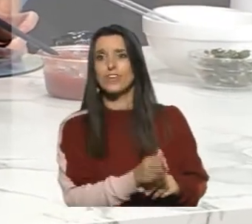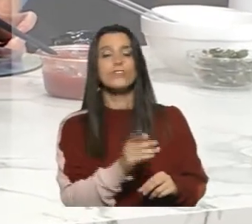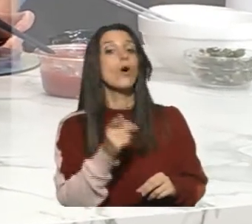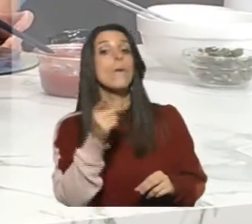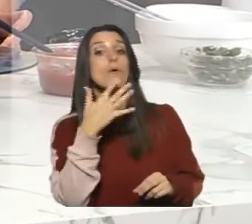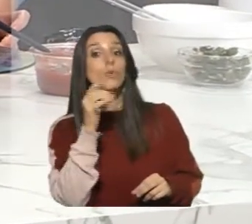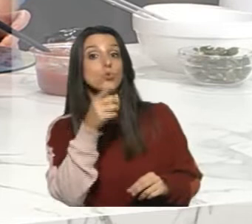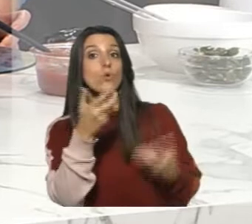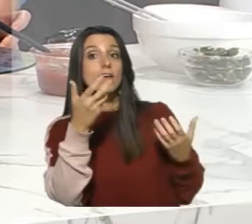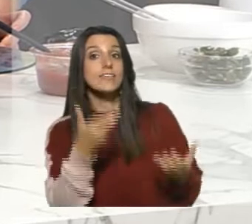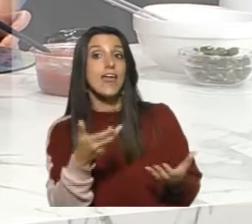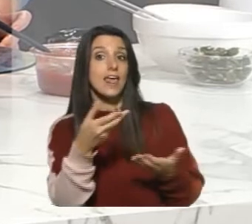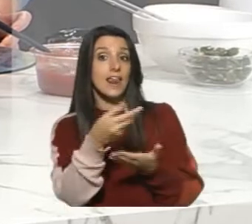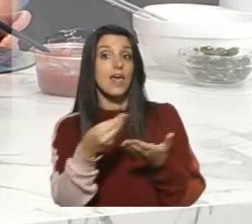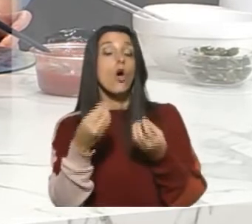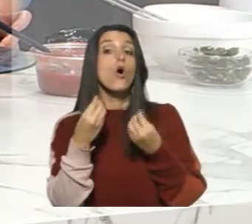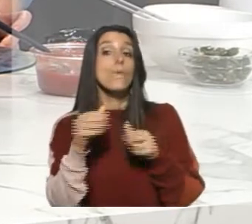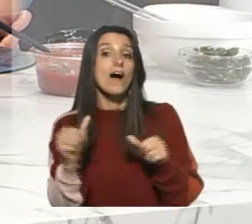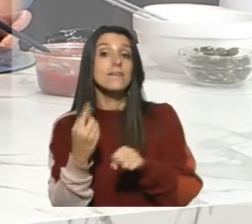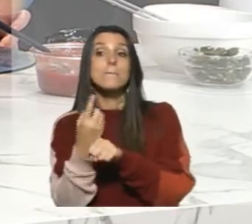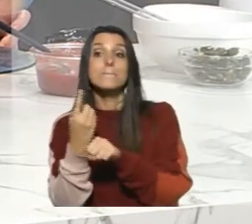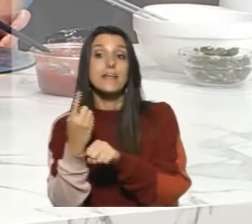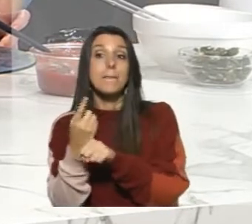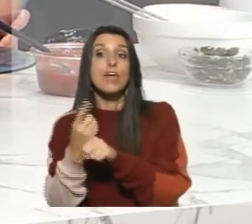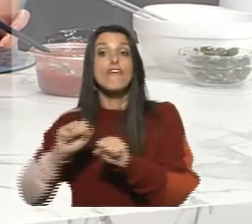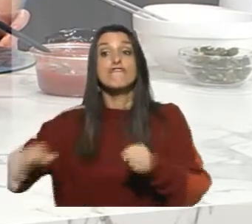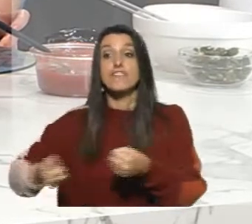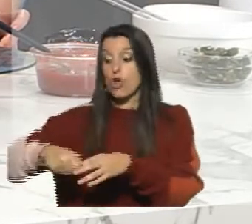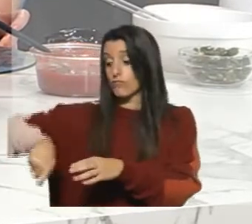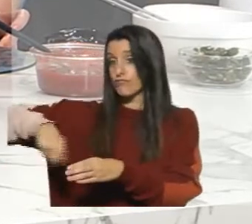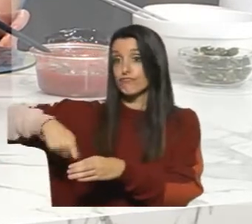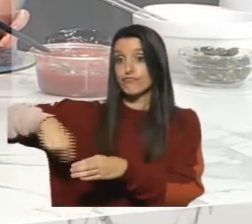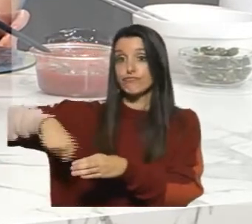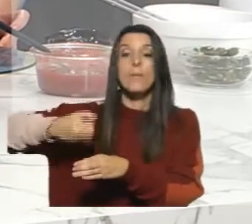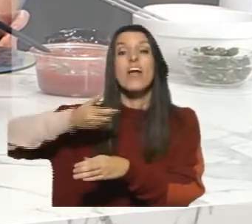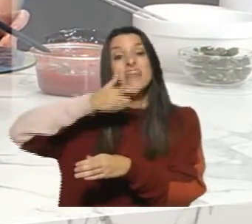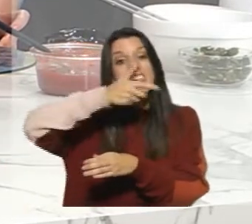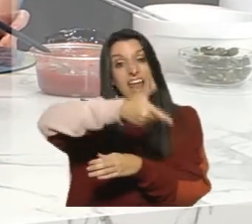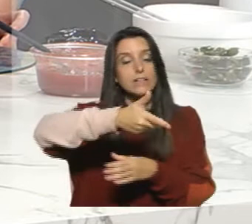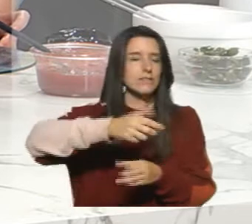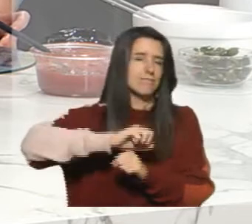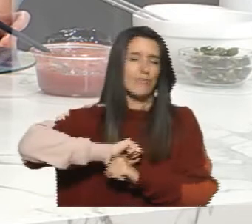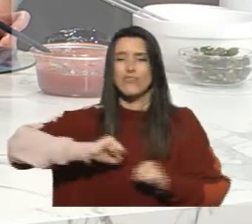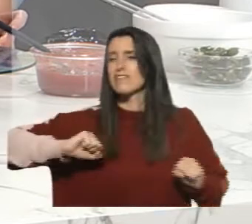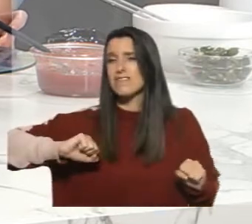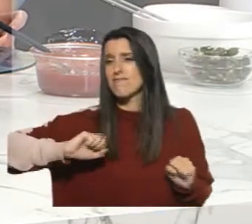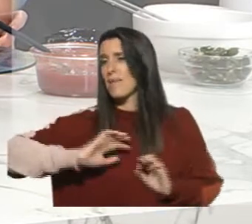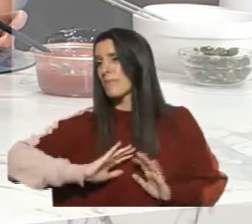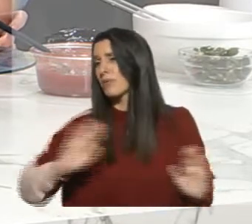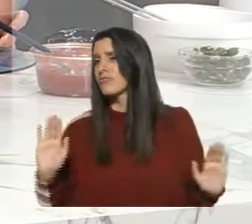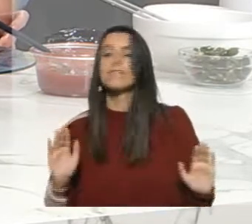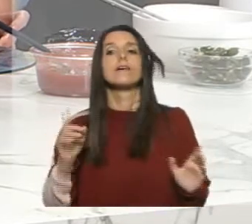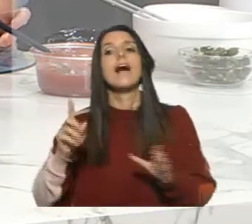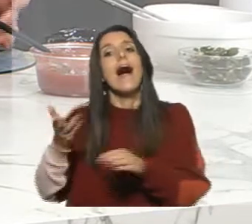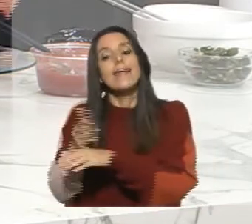querés incorporar el almidón de maíz, lo que tenés que hacer es disolverlo en frío. Bien. Porque si lo pusieras ahí directos, se te harían unos grumos. Esto viene para acá. Eso